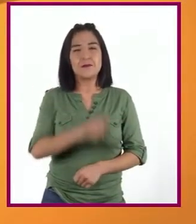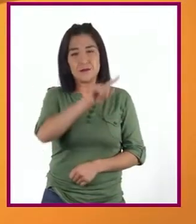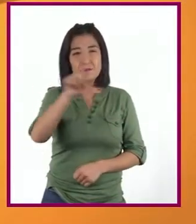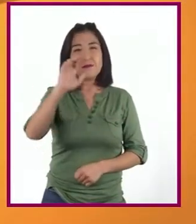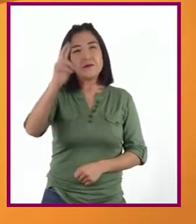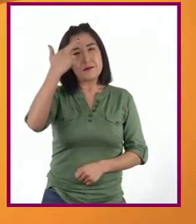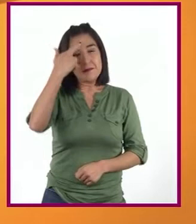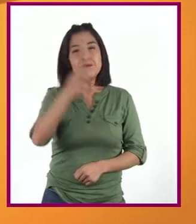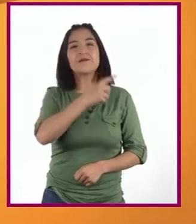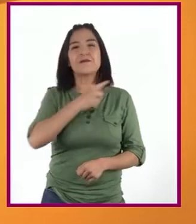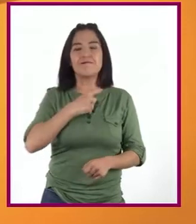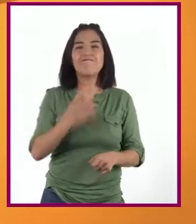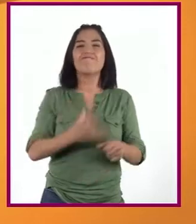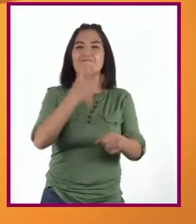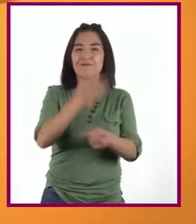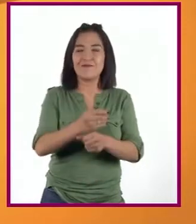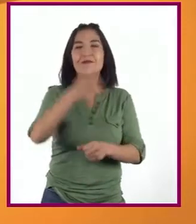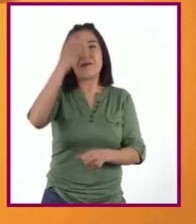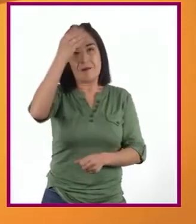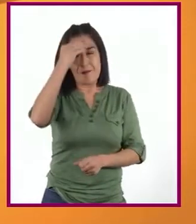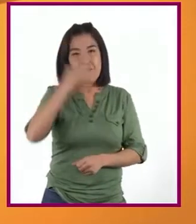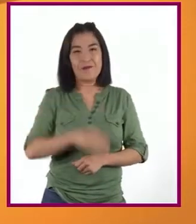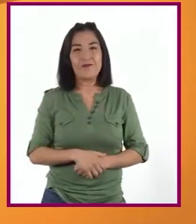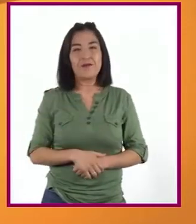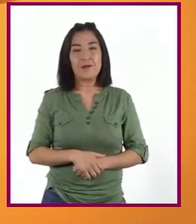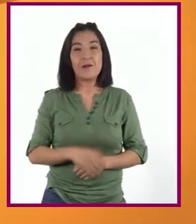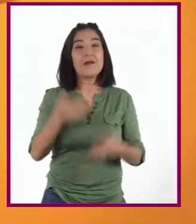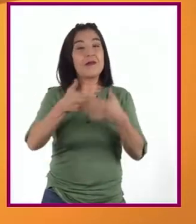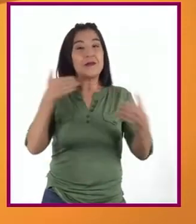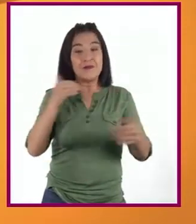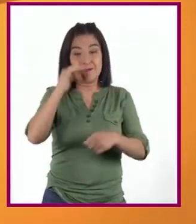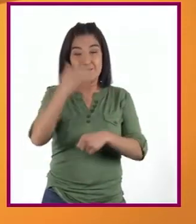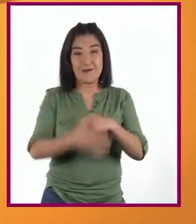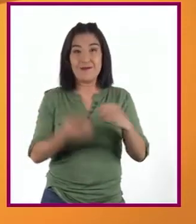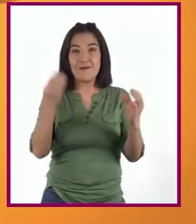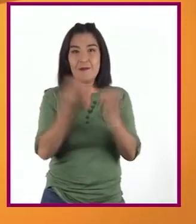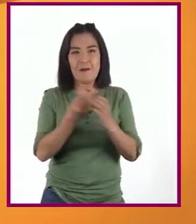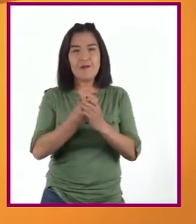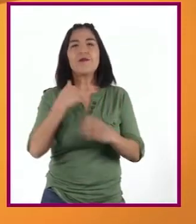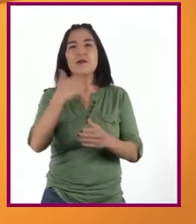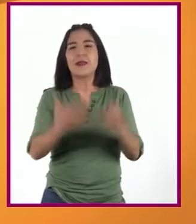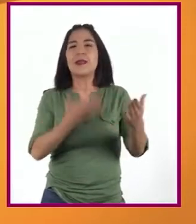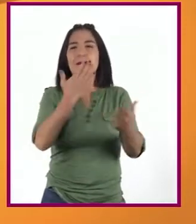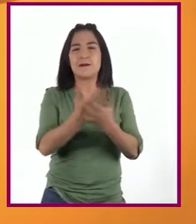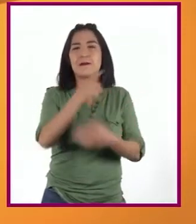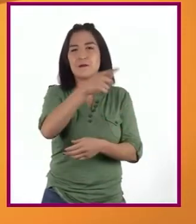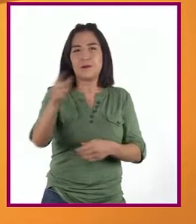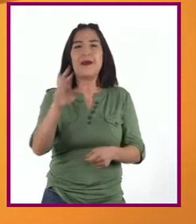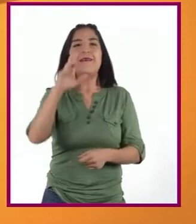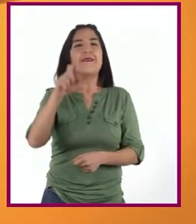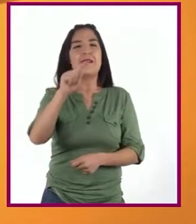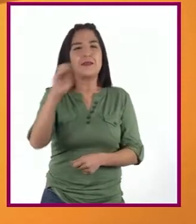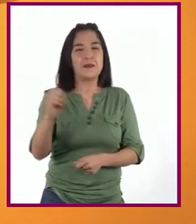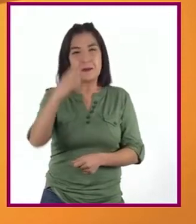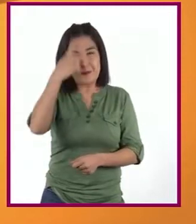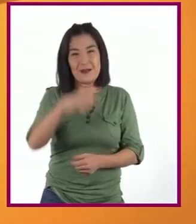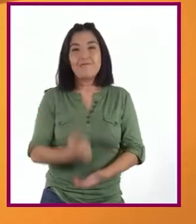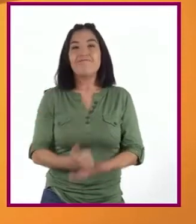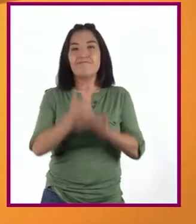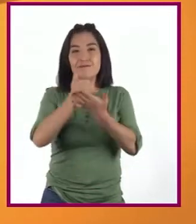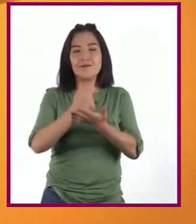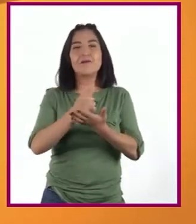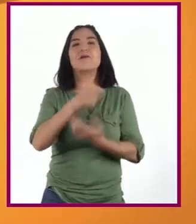Recuerden aplicar lo aprendido. Antes de finalizar la sesión, les propondré llevar a cabo un reto que les